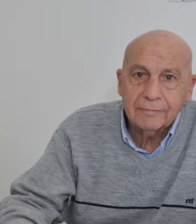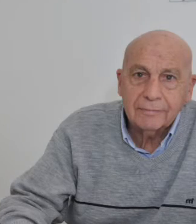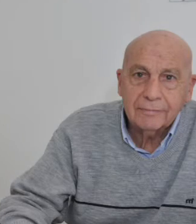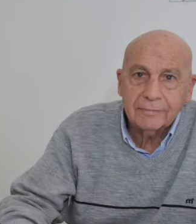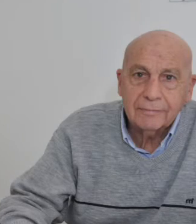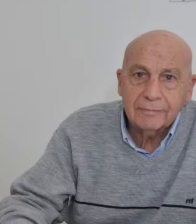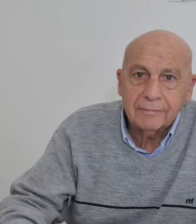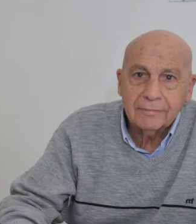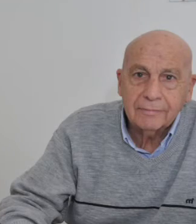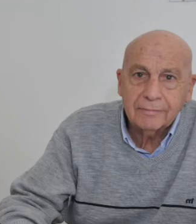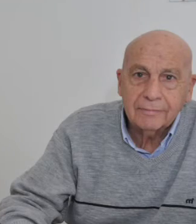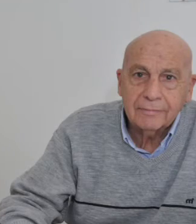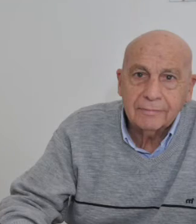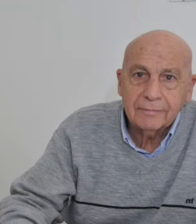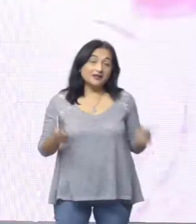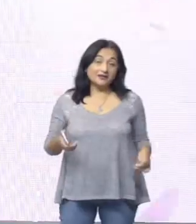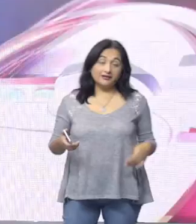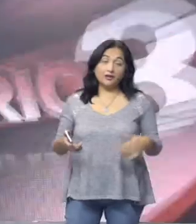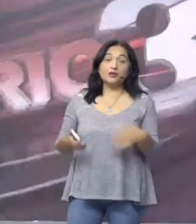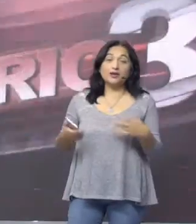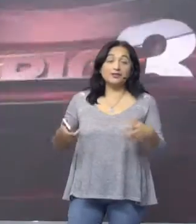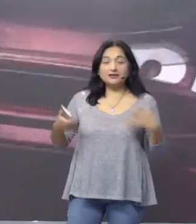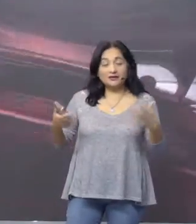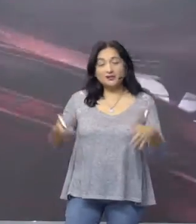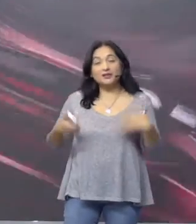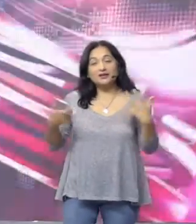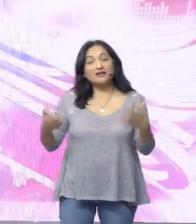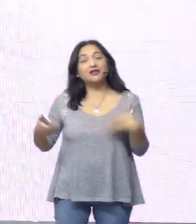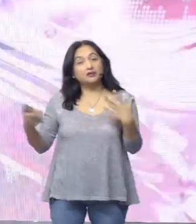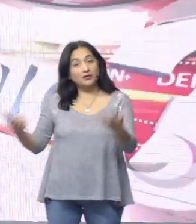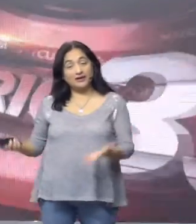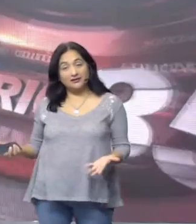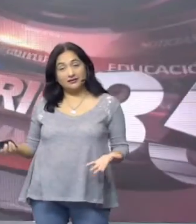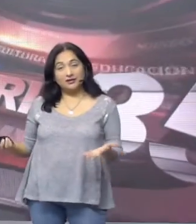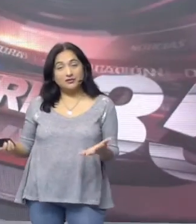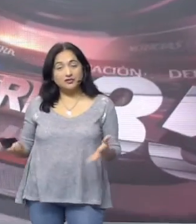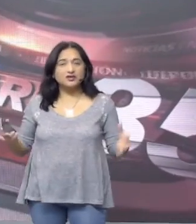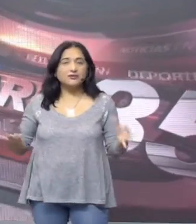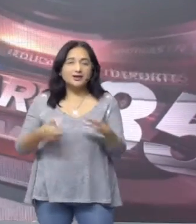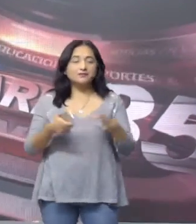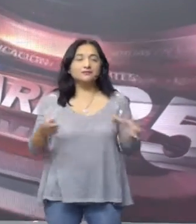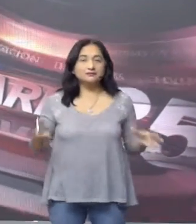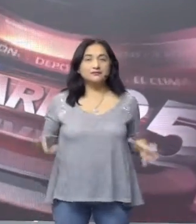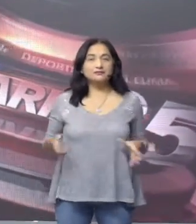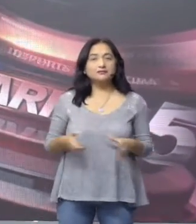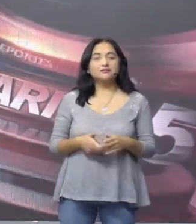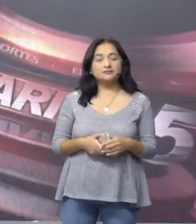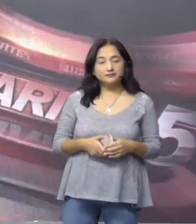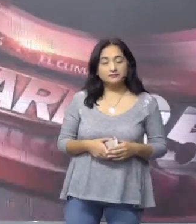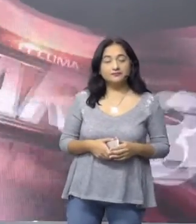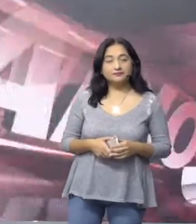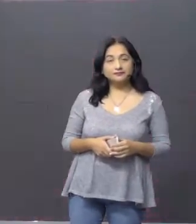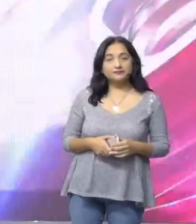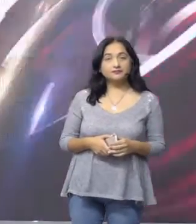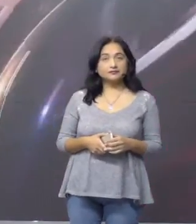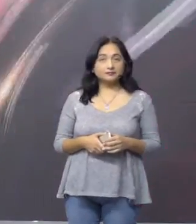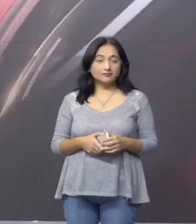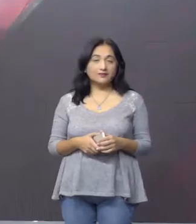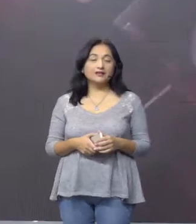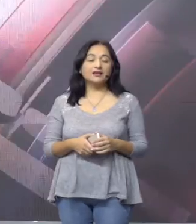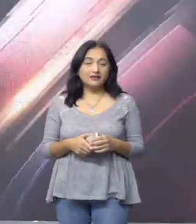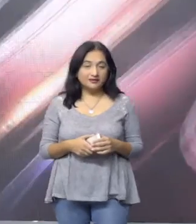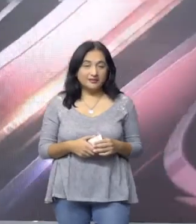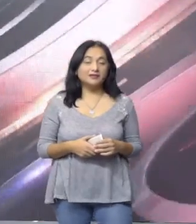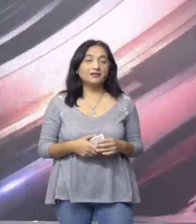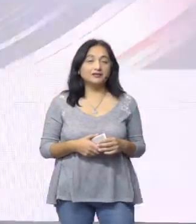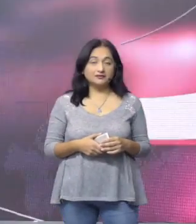de cada departamento que va a ser el que va a hacer esta promesa virtual, digamos, En se va representación de todos los alumnos